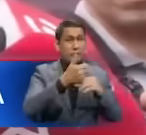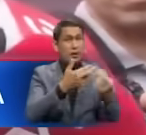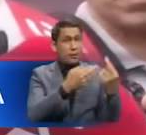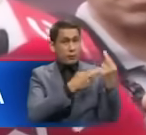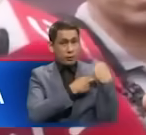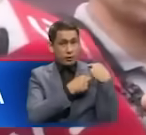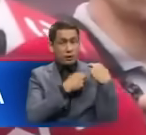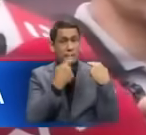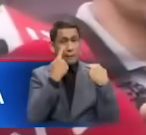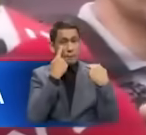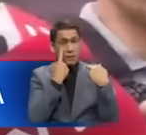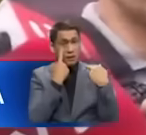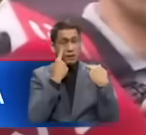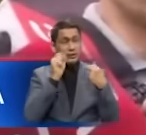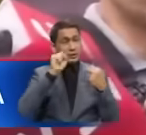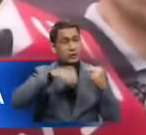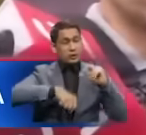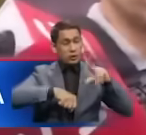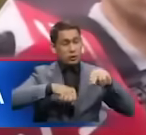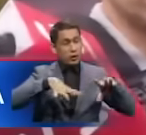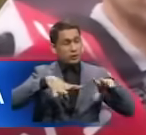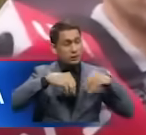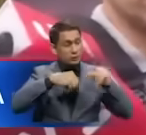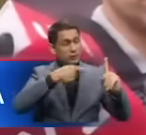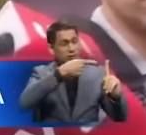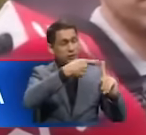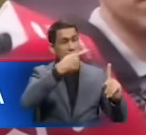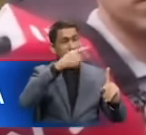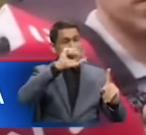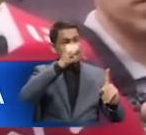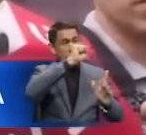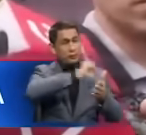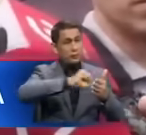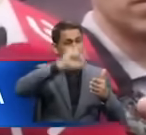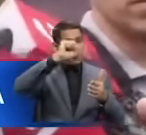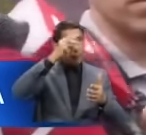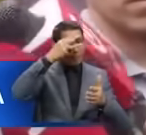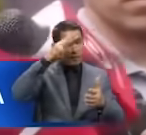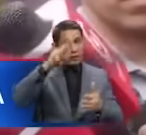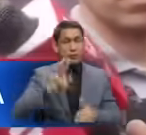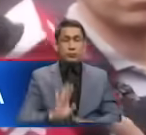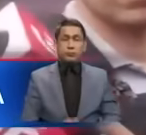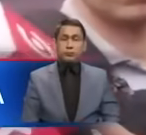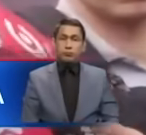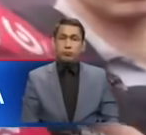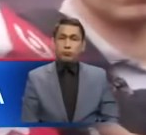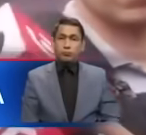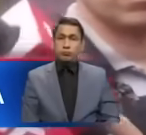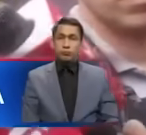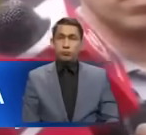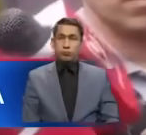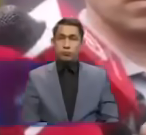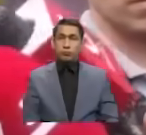conceden o no el asilo diplomático. Esto es totalmente ajeno a la labor del ministerio como tal.